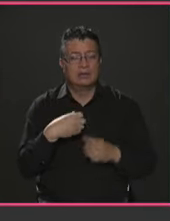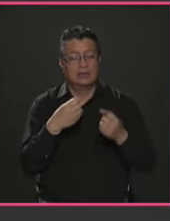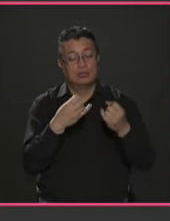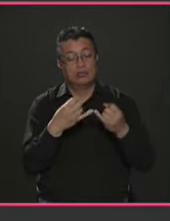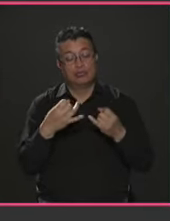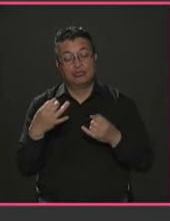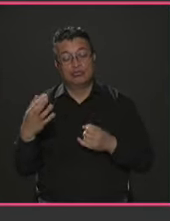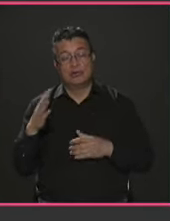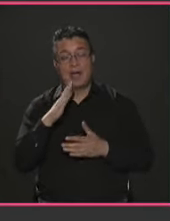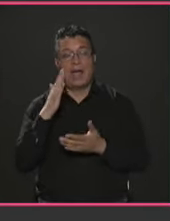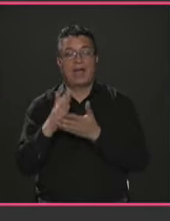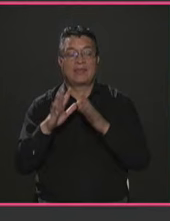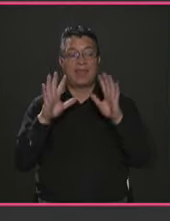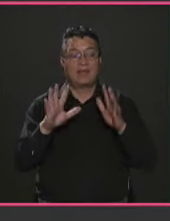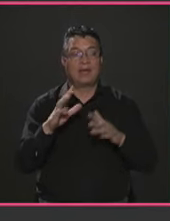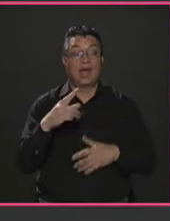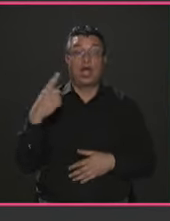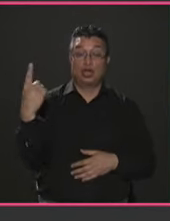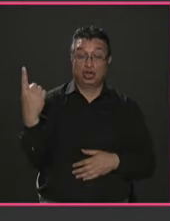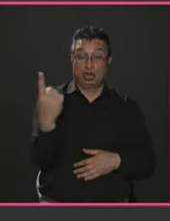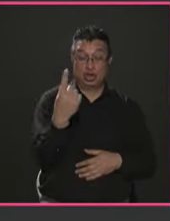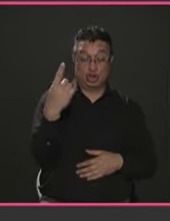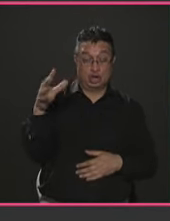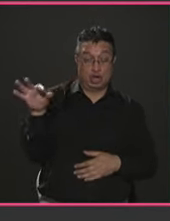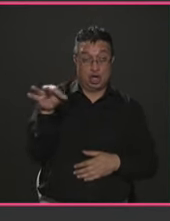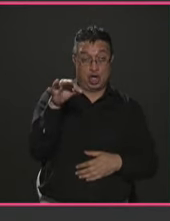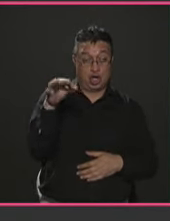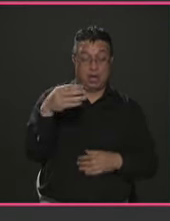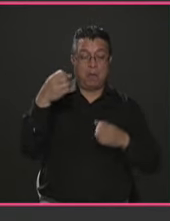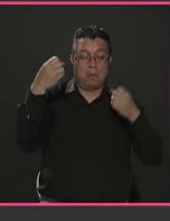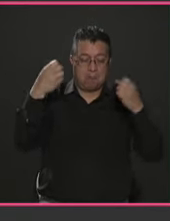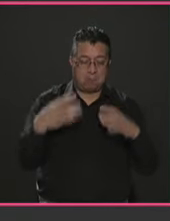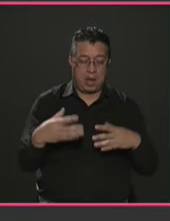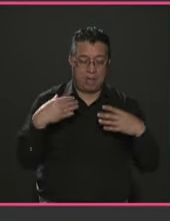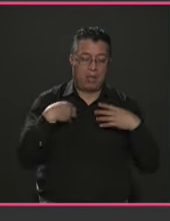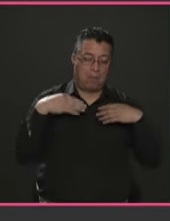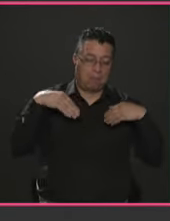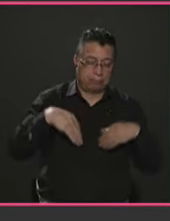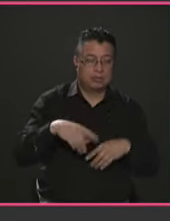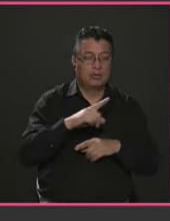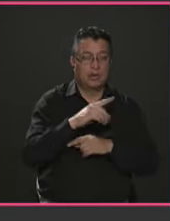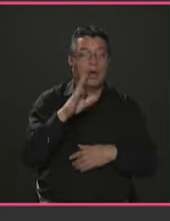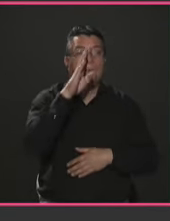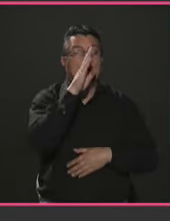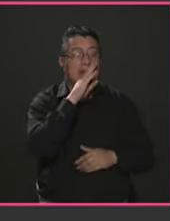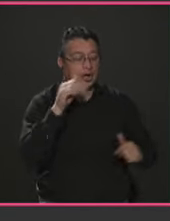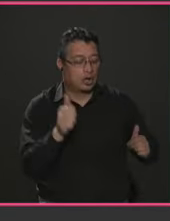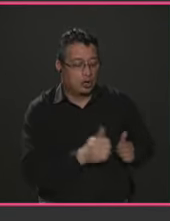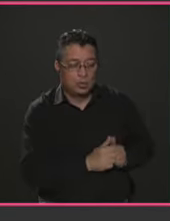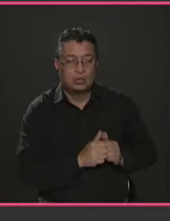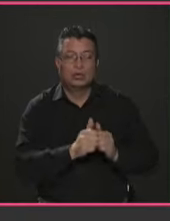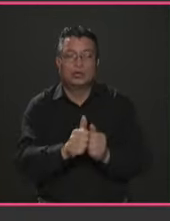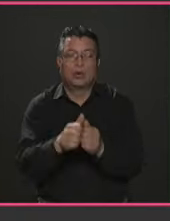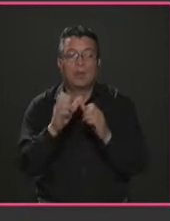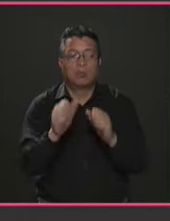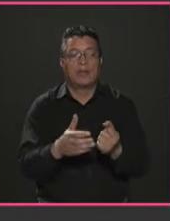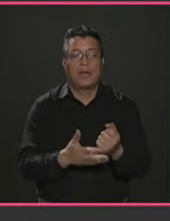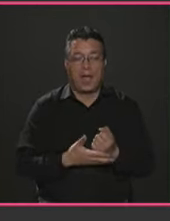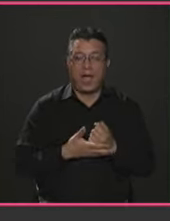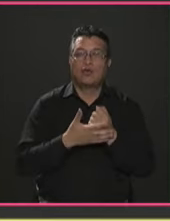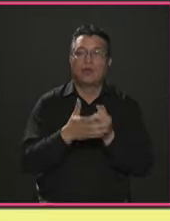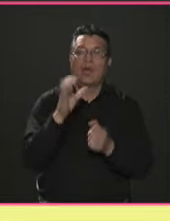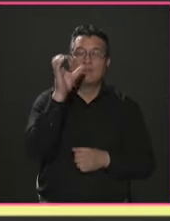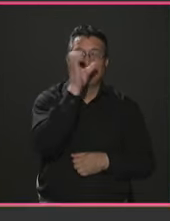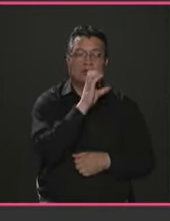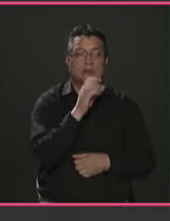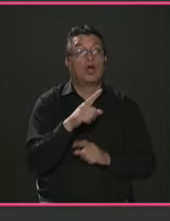10 que la soledad no rime con oscuridad saca pasear al perro es algo que a ti te puede ayudar